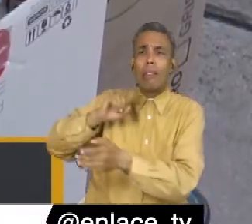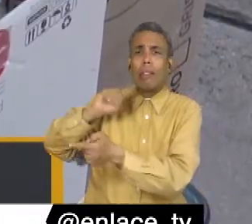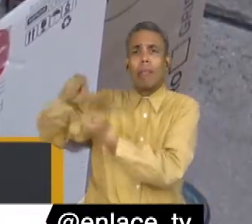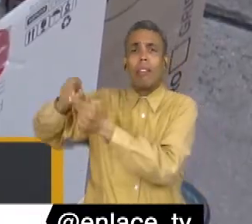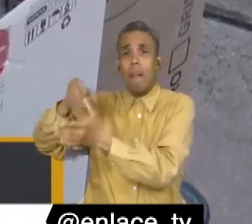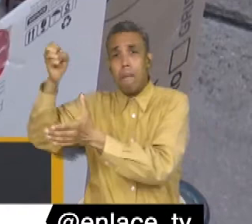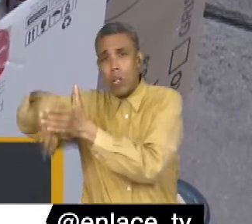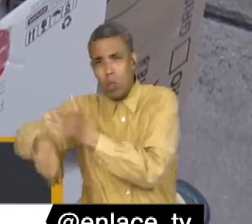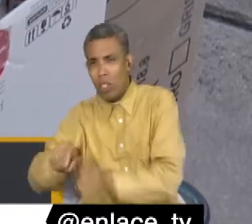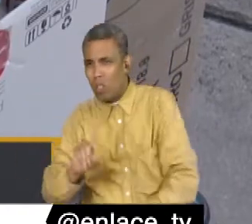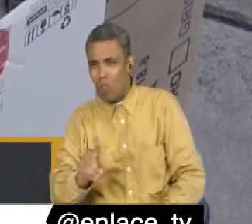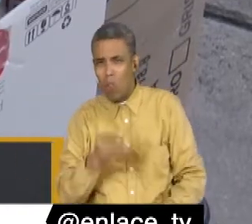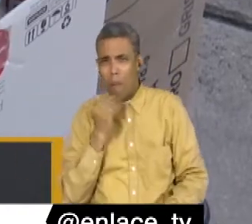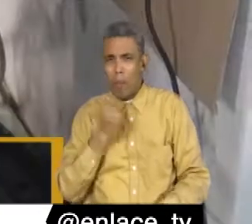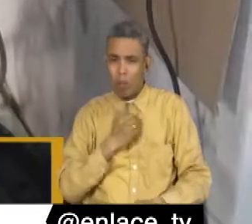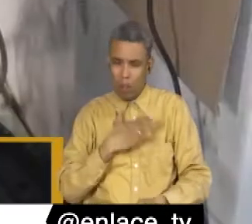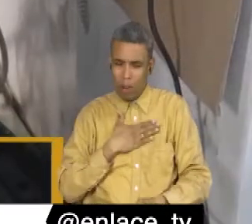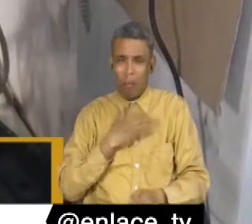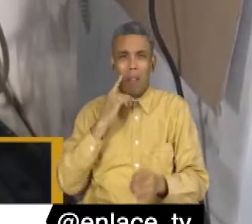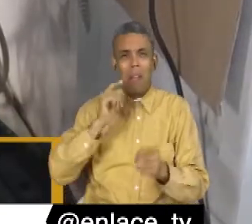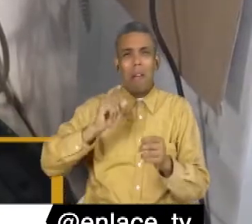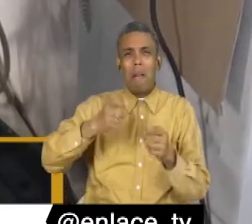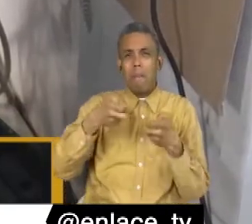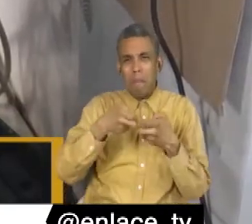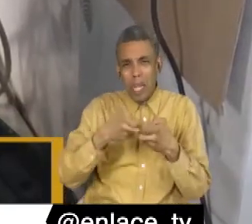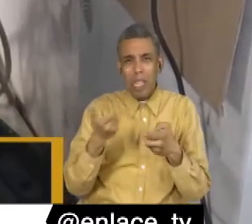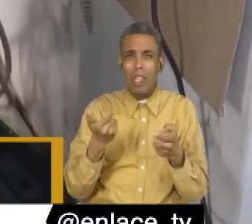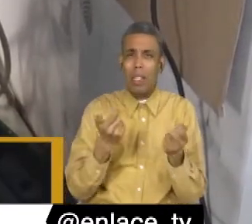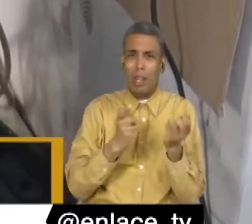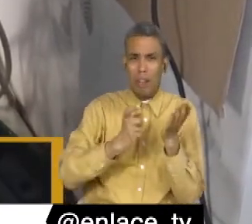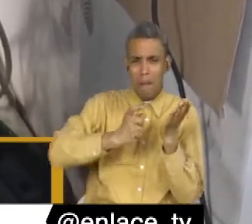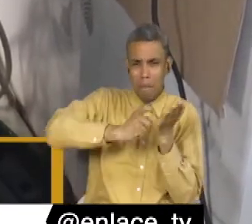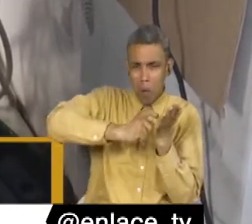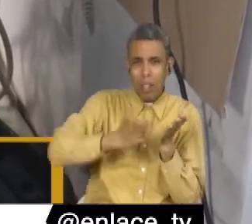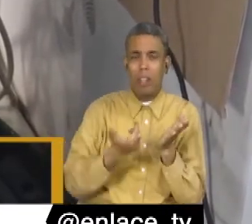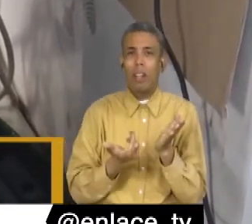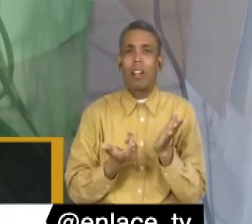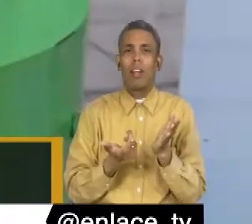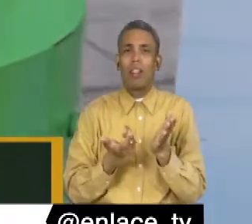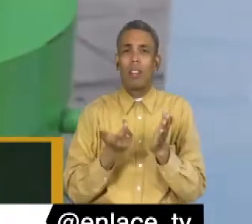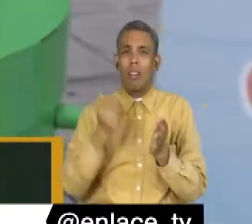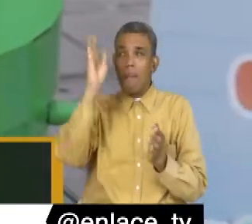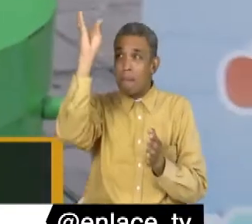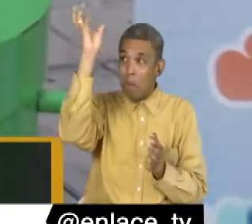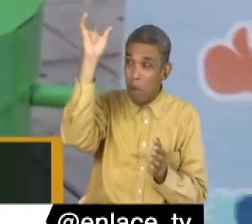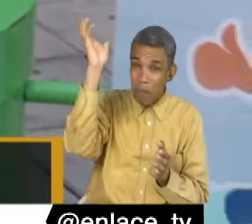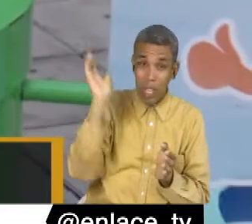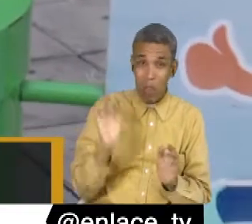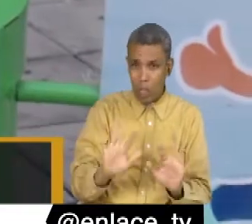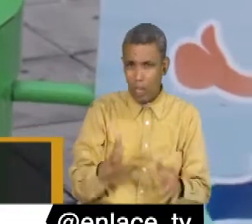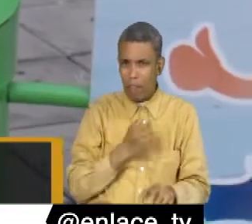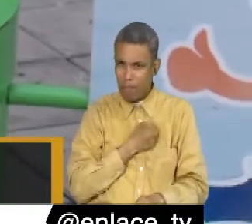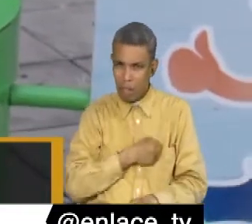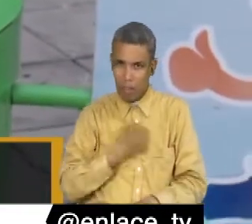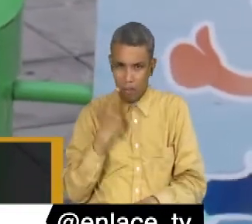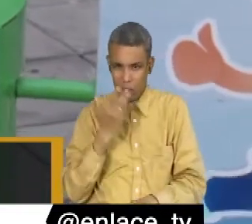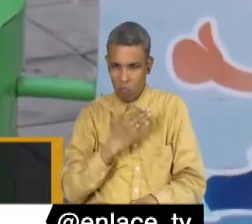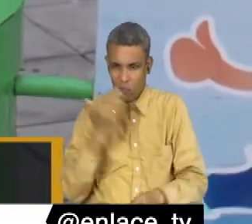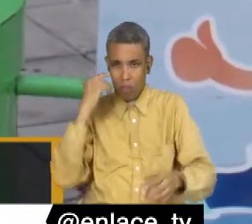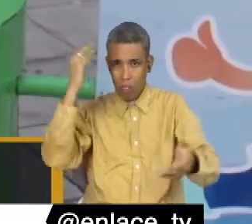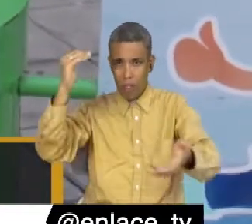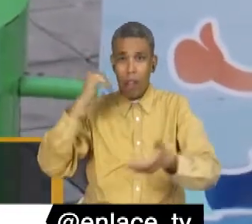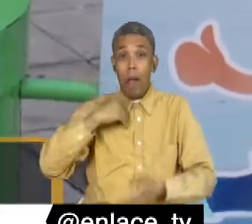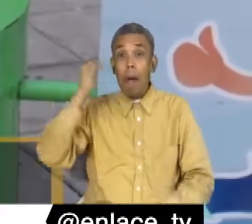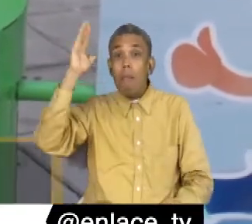ahorradores y medicamentos vencidos, entre otros elementos en su casa, puede depositarlos en las urnas que están dispuestas en las instalaciones del Comando